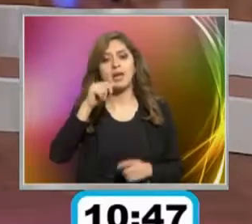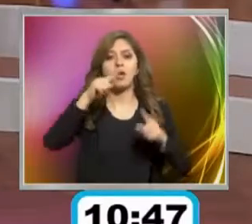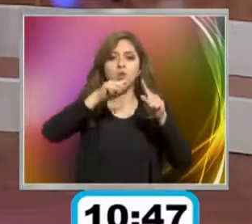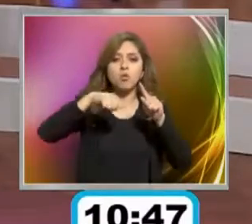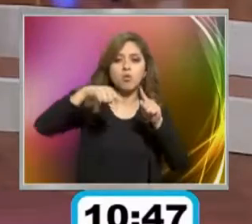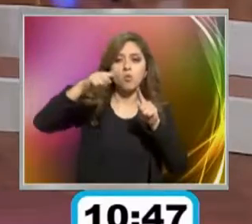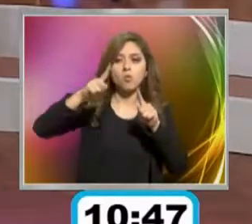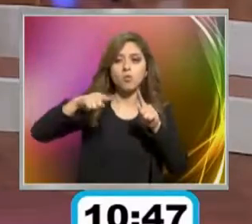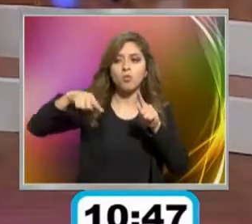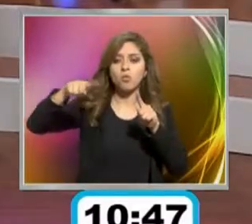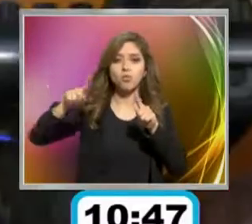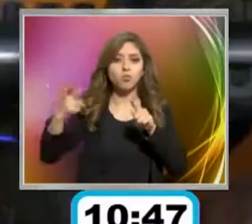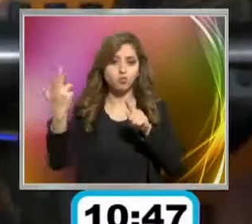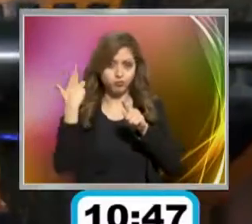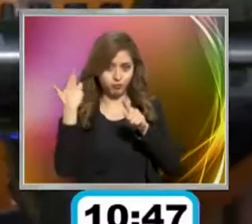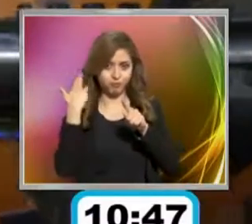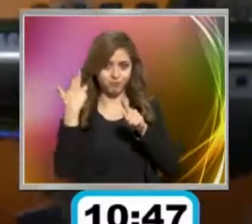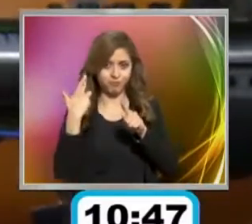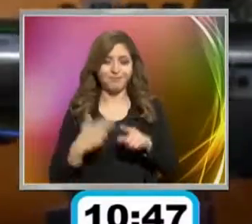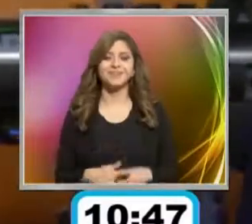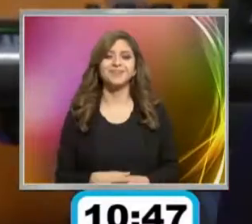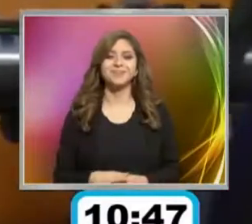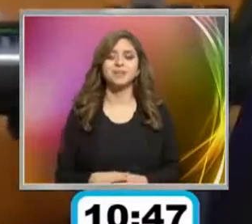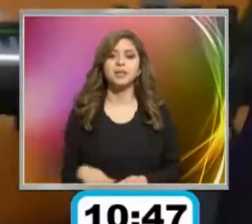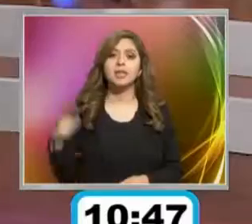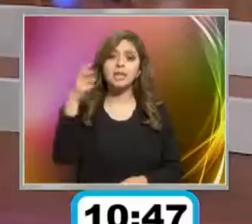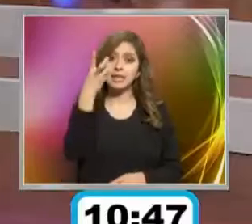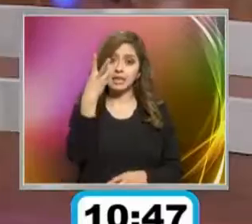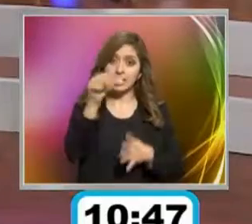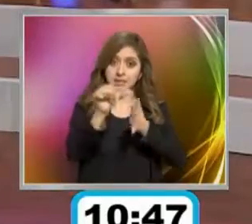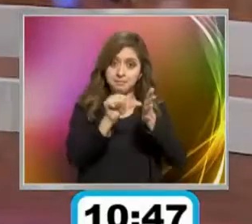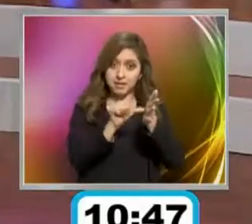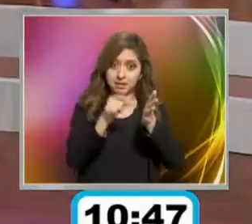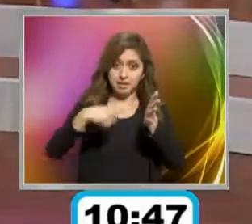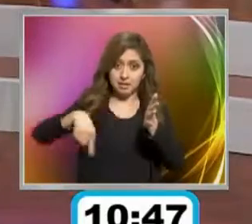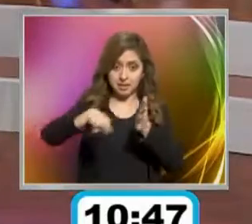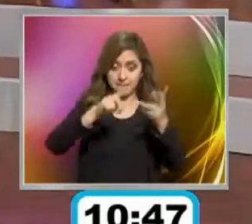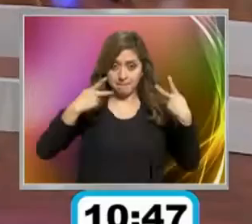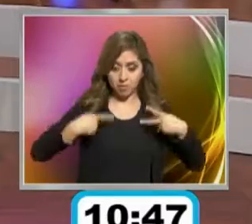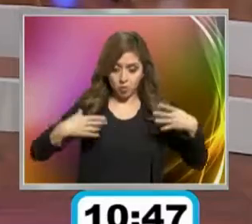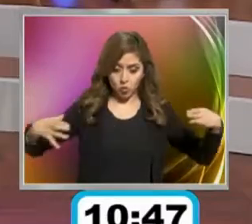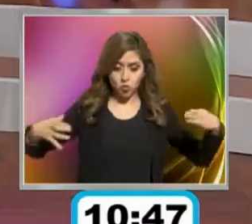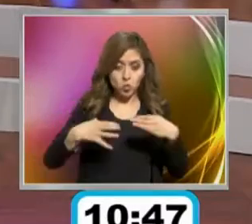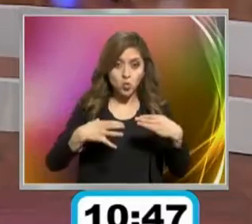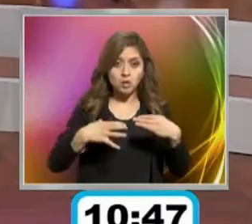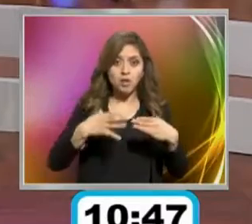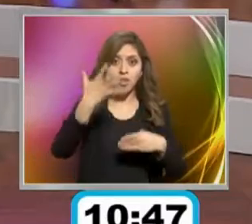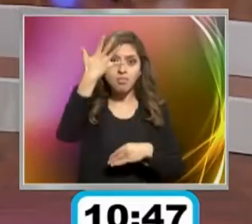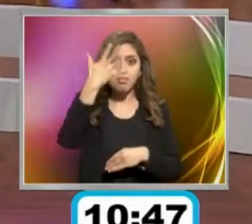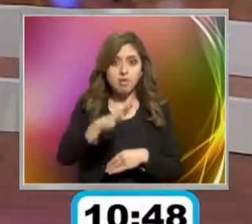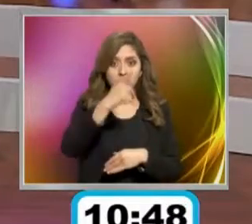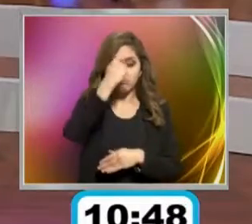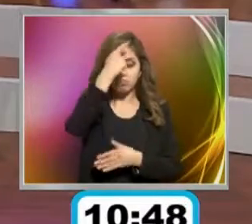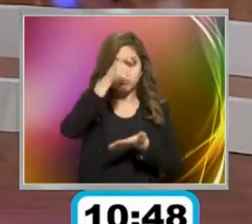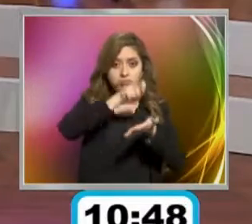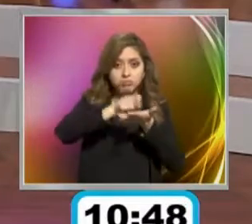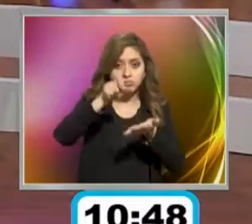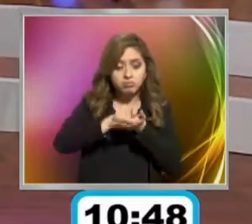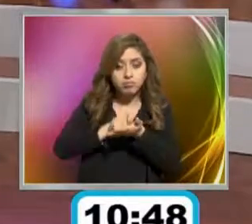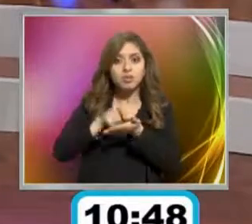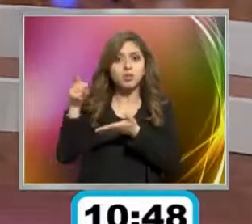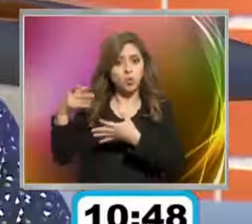eso. Algo interesante es que en 3 meses, cuando se juntan, pues componen 10 temas, ¿no? Y versiones